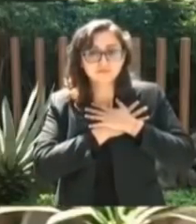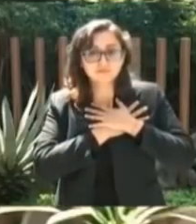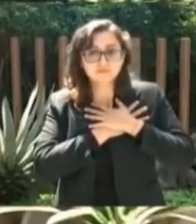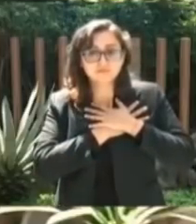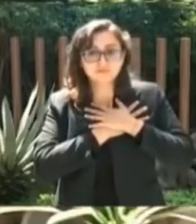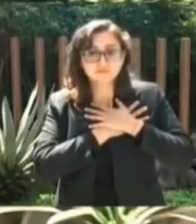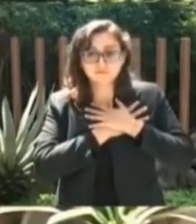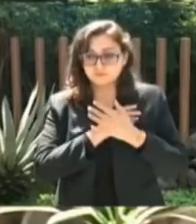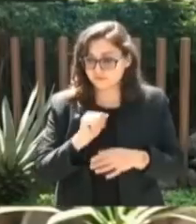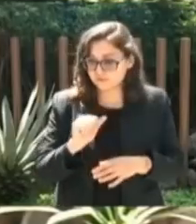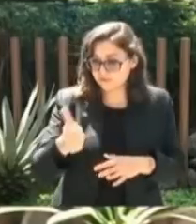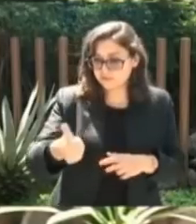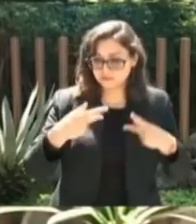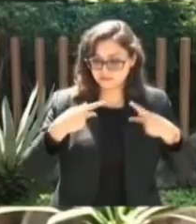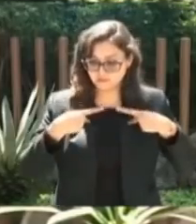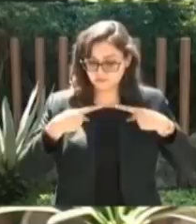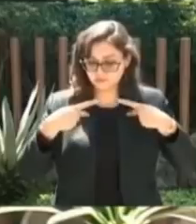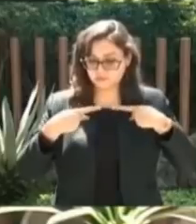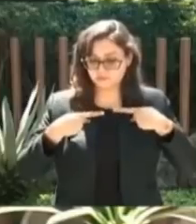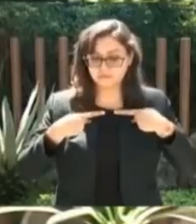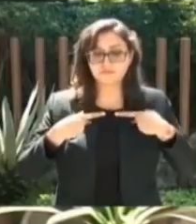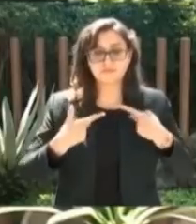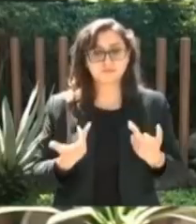al prójimo,